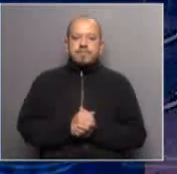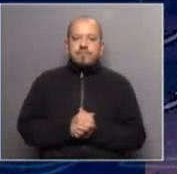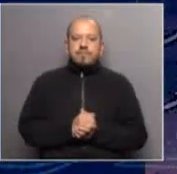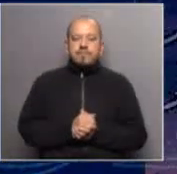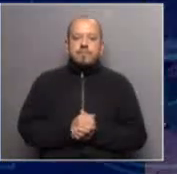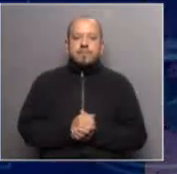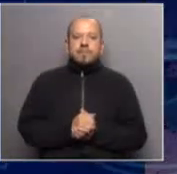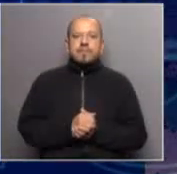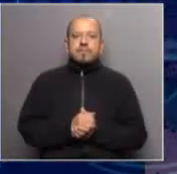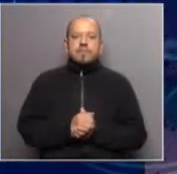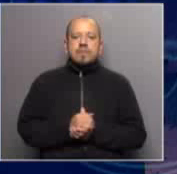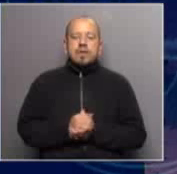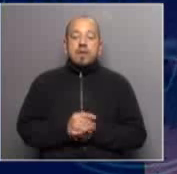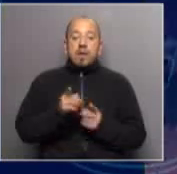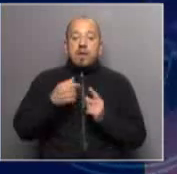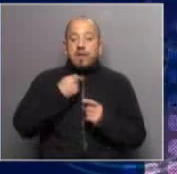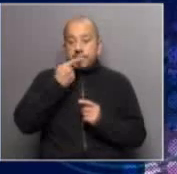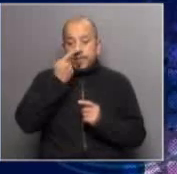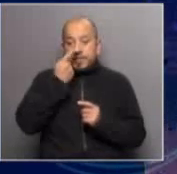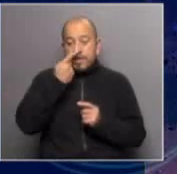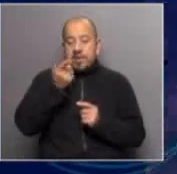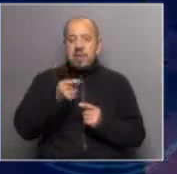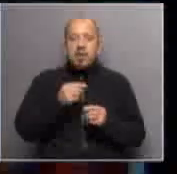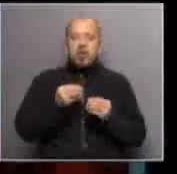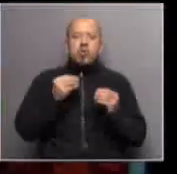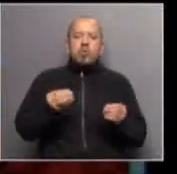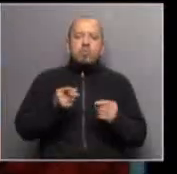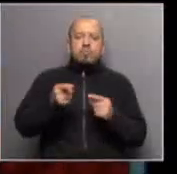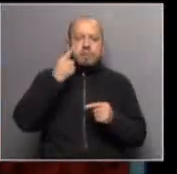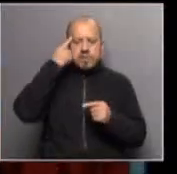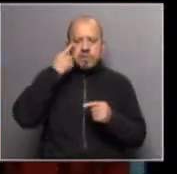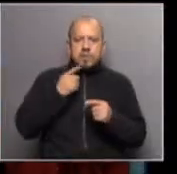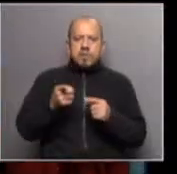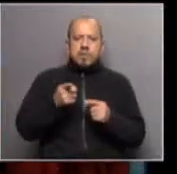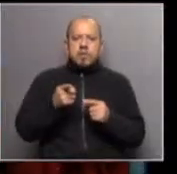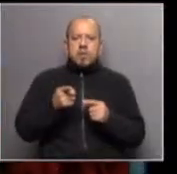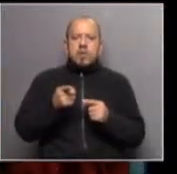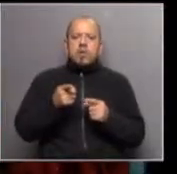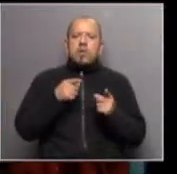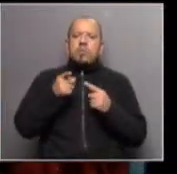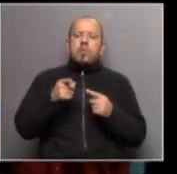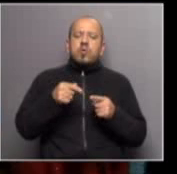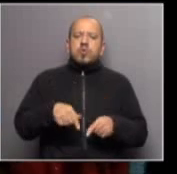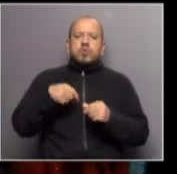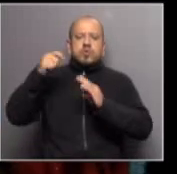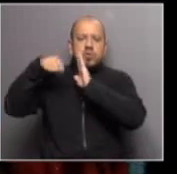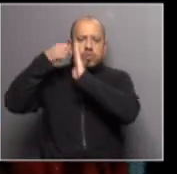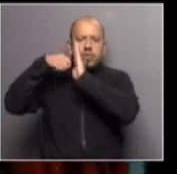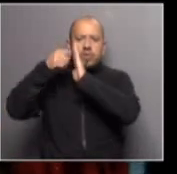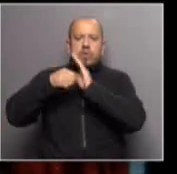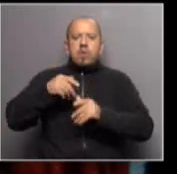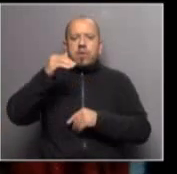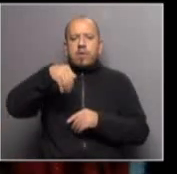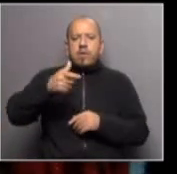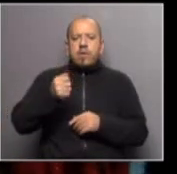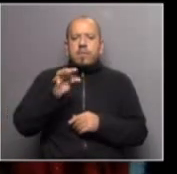las gradas. Y está muy interesante el clip. ¿Cómo decidieron? O sea, vos tuviste que ver con el clip, lo dirigió Matías Gans.